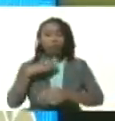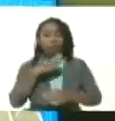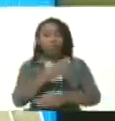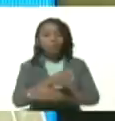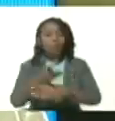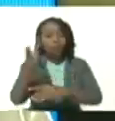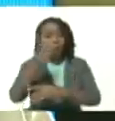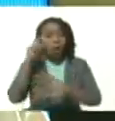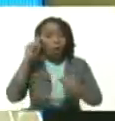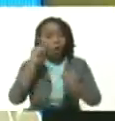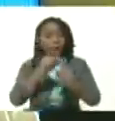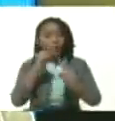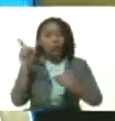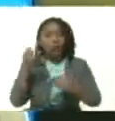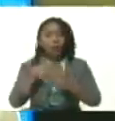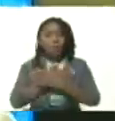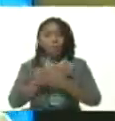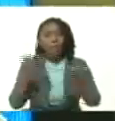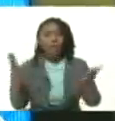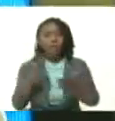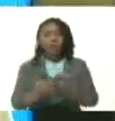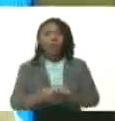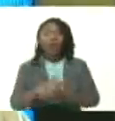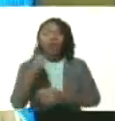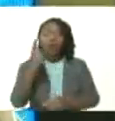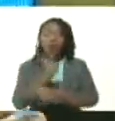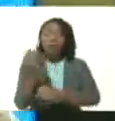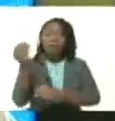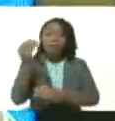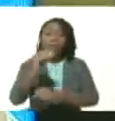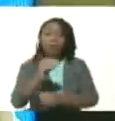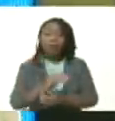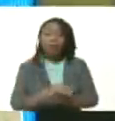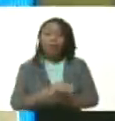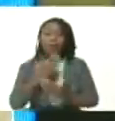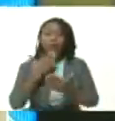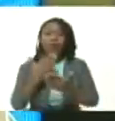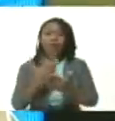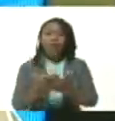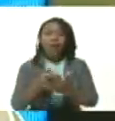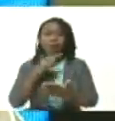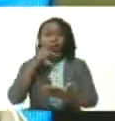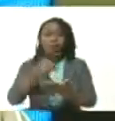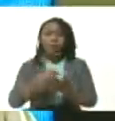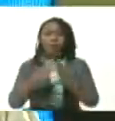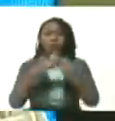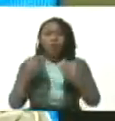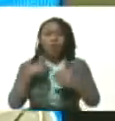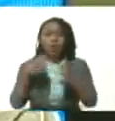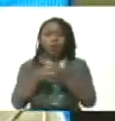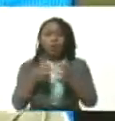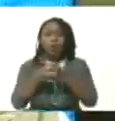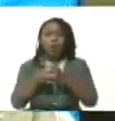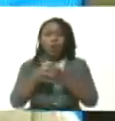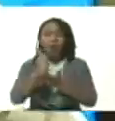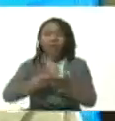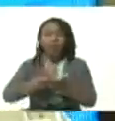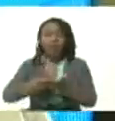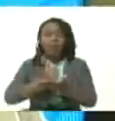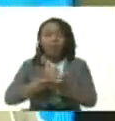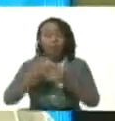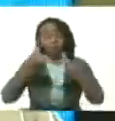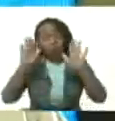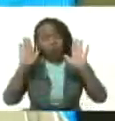objetivos que le planteamos. Y le diría más, señor presidente, le agradecemos en nombre de todo el sector farmacéutico y, por supuesto,